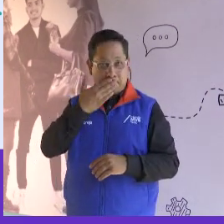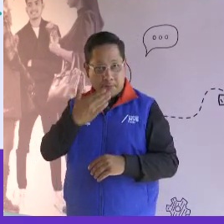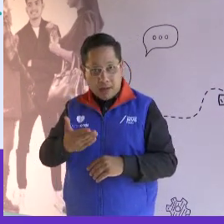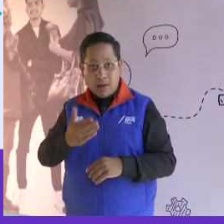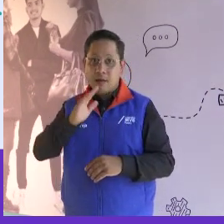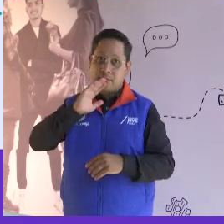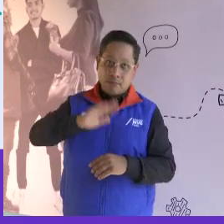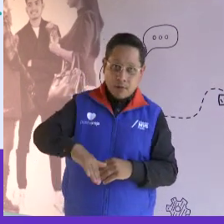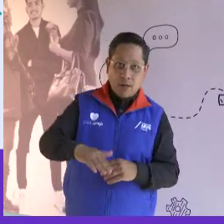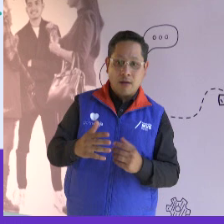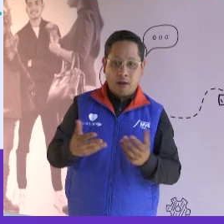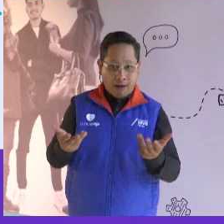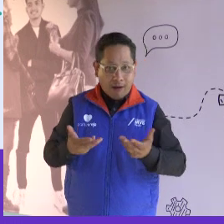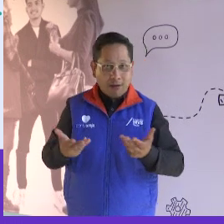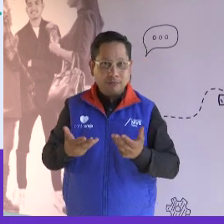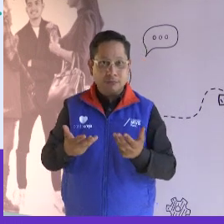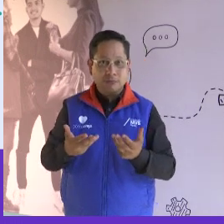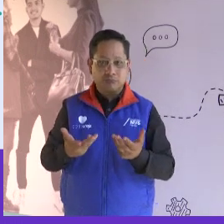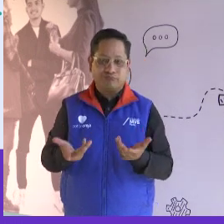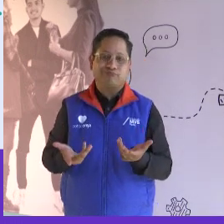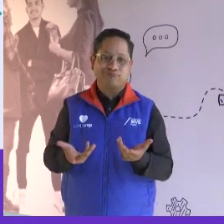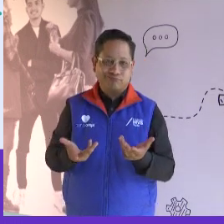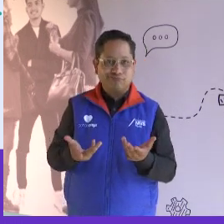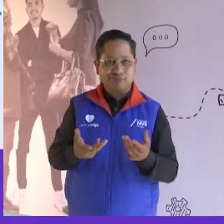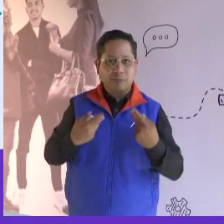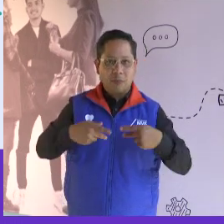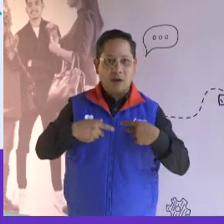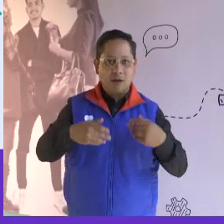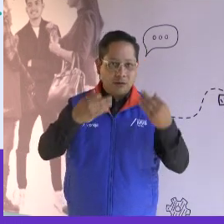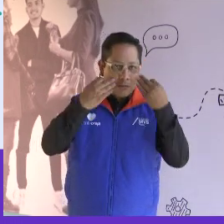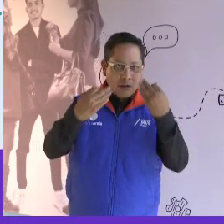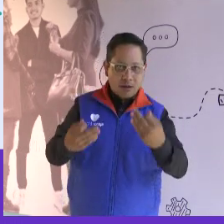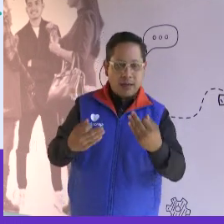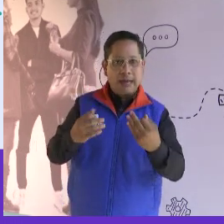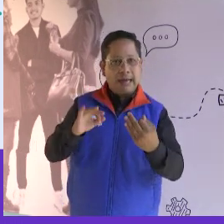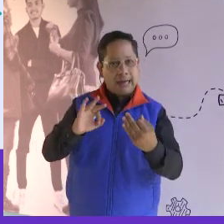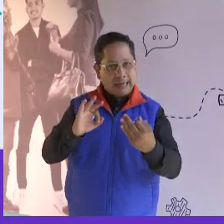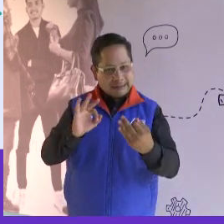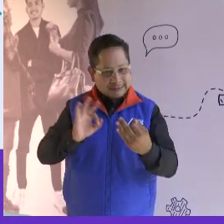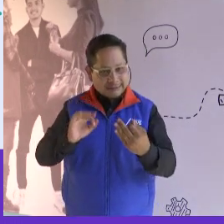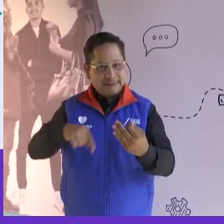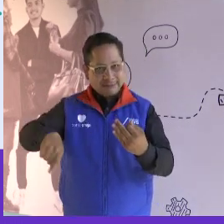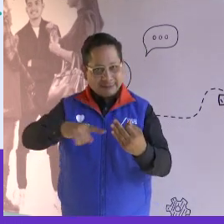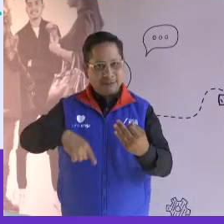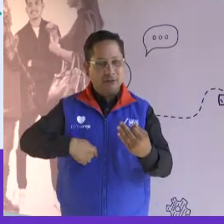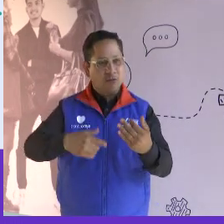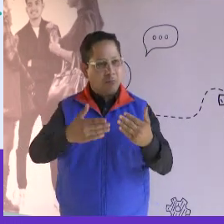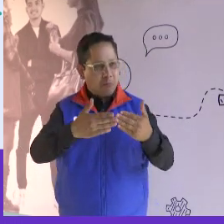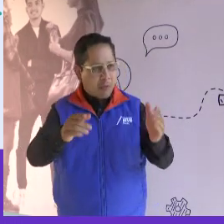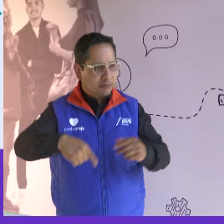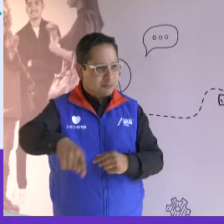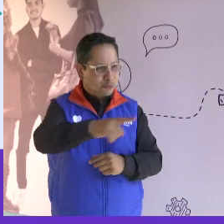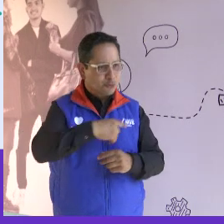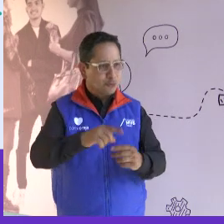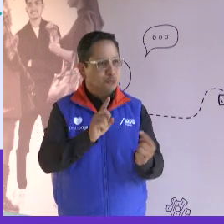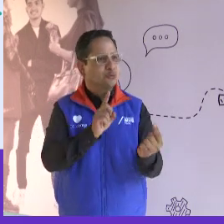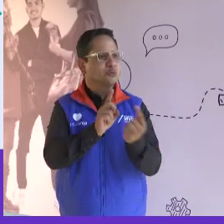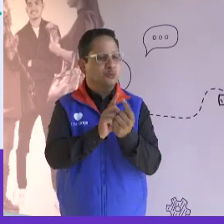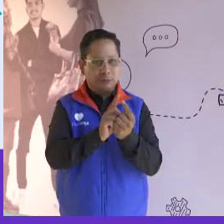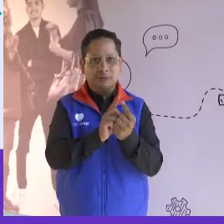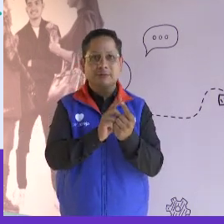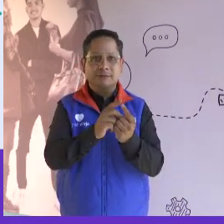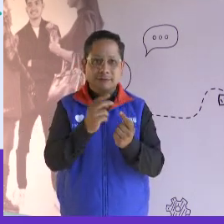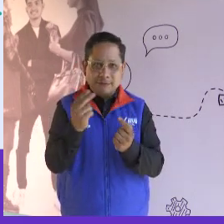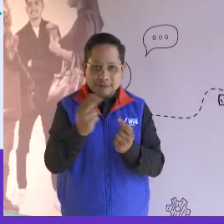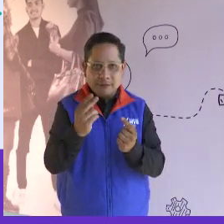su desempeño. Entonces, yo estoy convencida de que abrir puertas trae mayores beneficios que cerrarlas, ¿no? Más allá